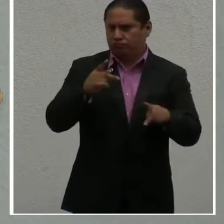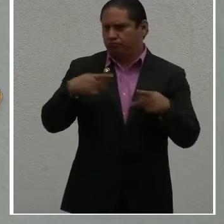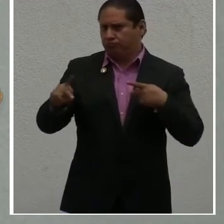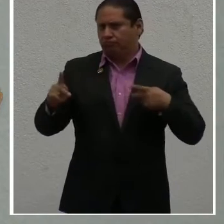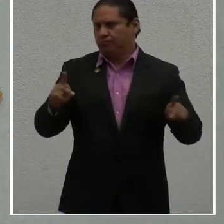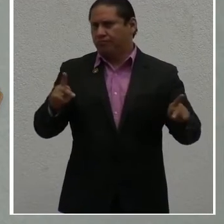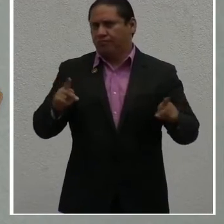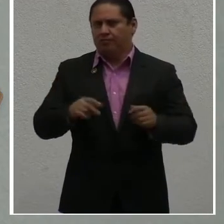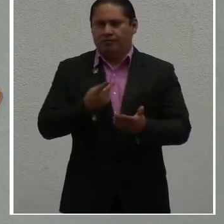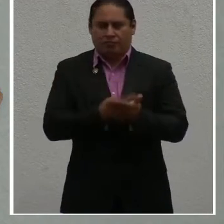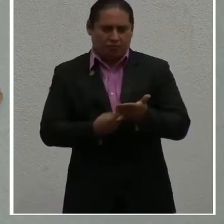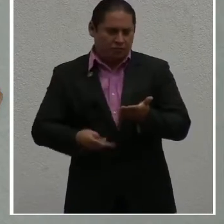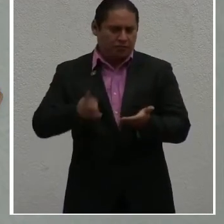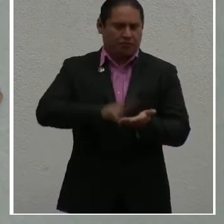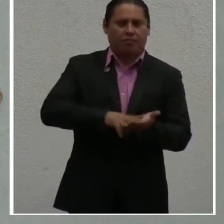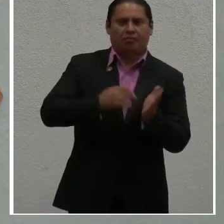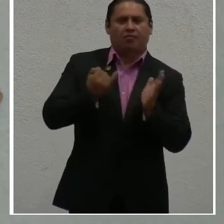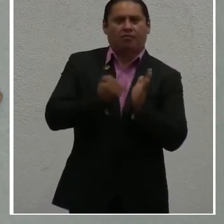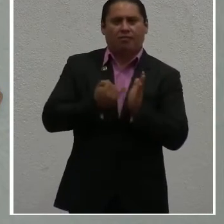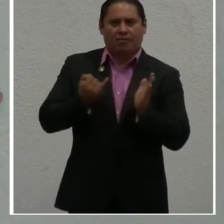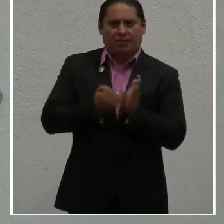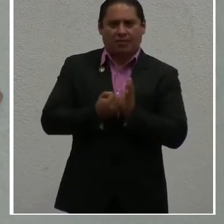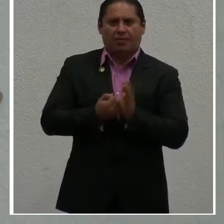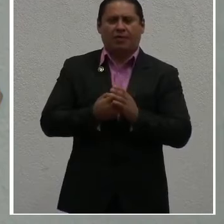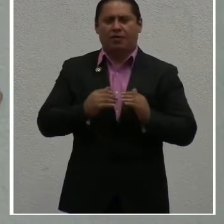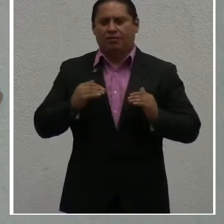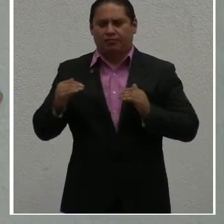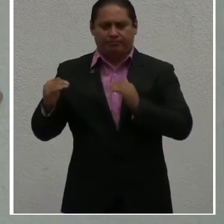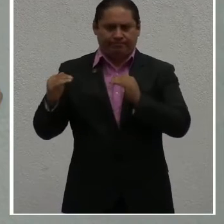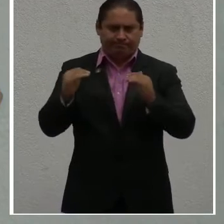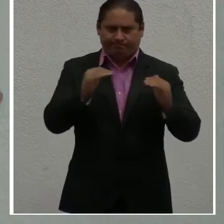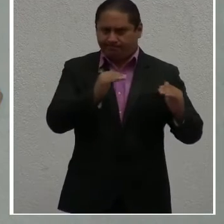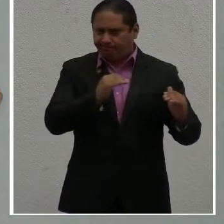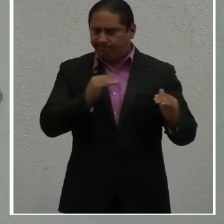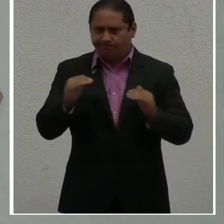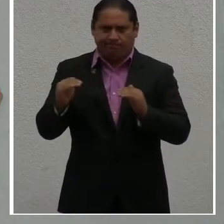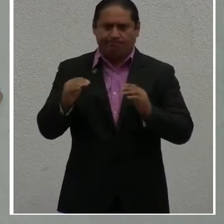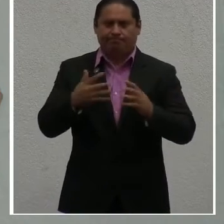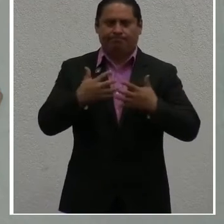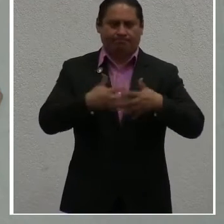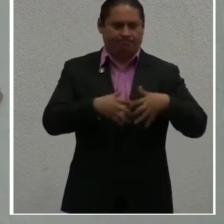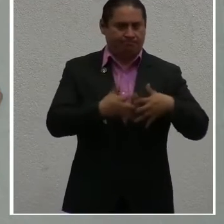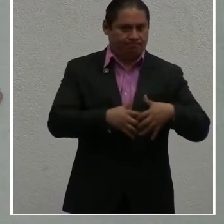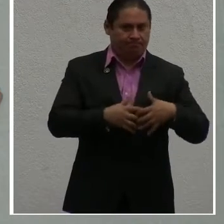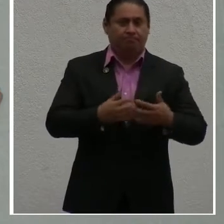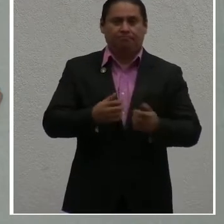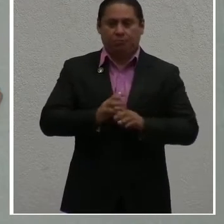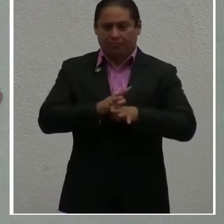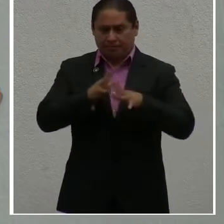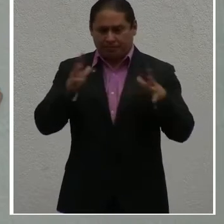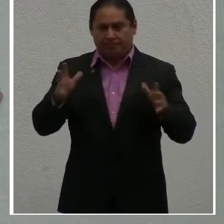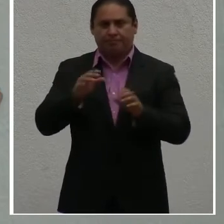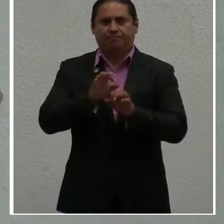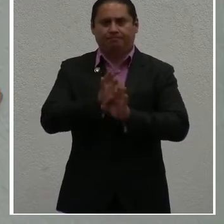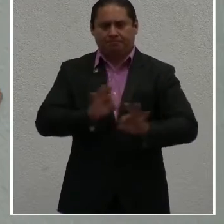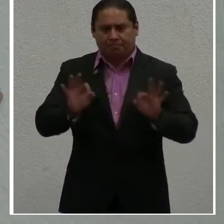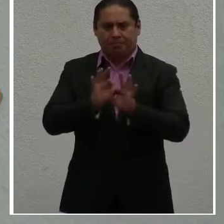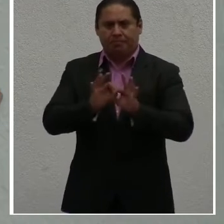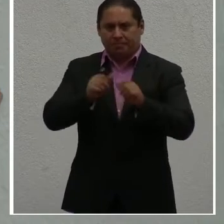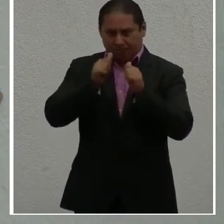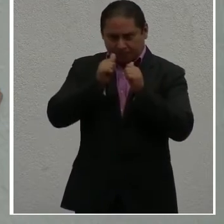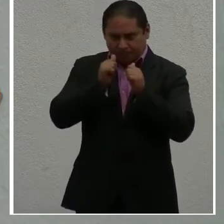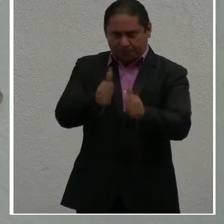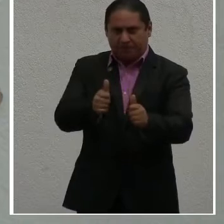doble tributación debe ir a par de los niveles de ingresos de las empresas. Es de gran importancia poner atención en los